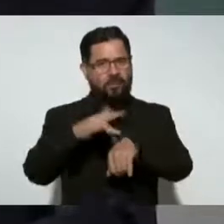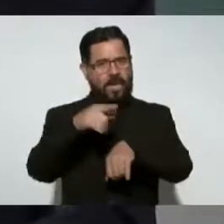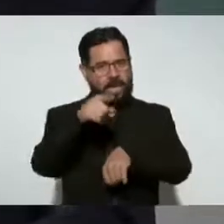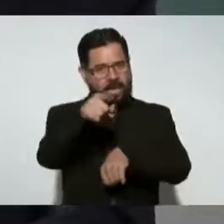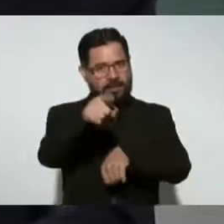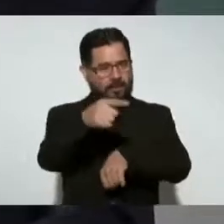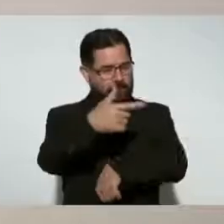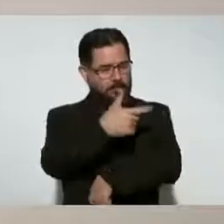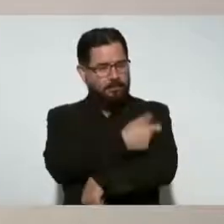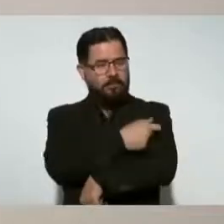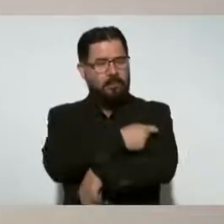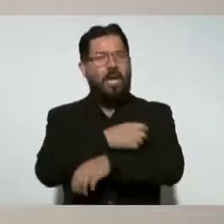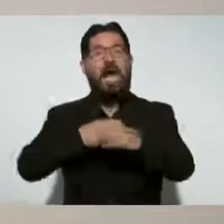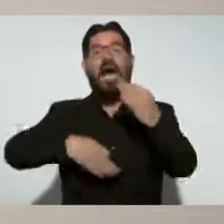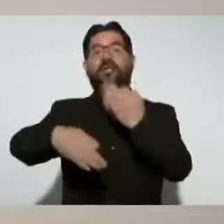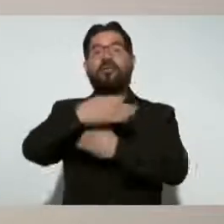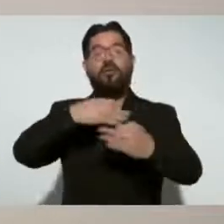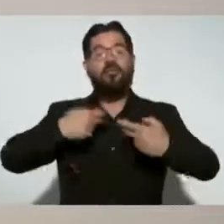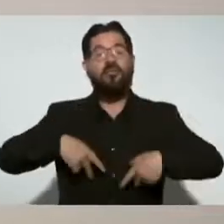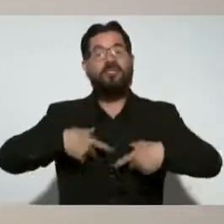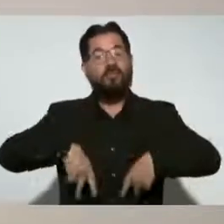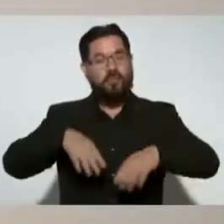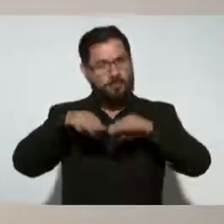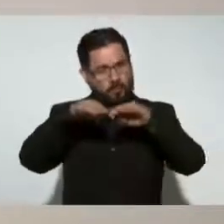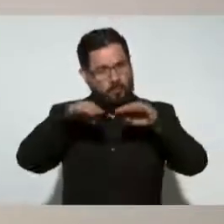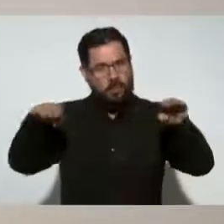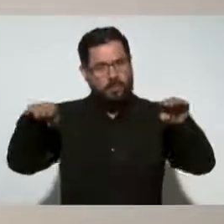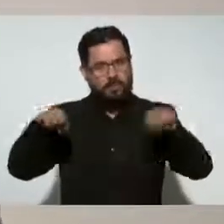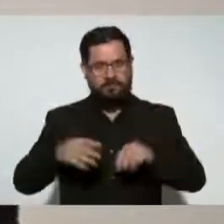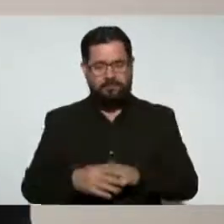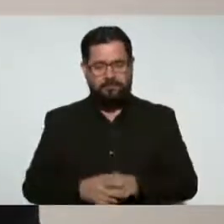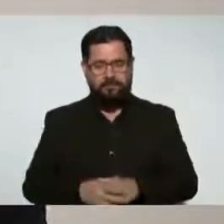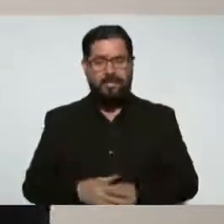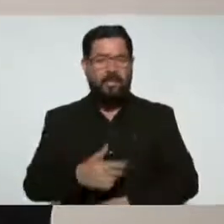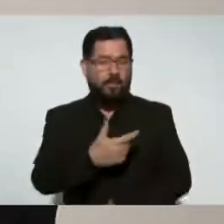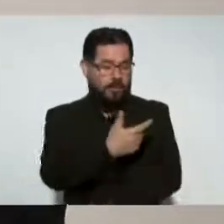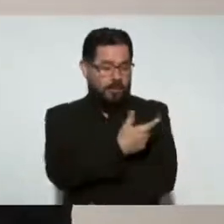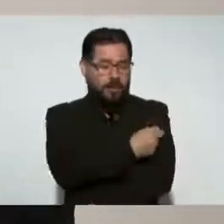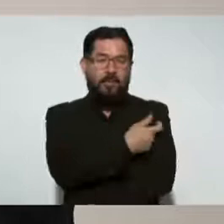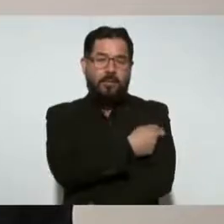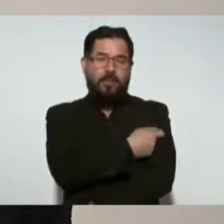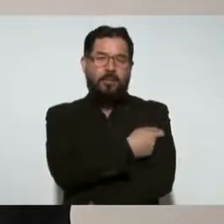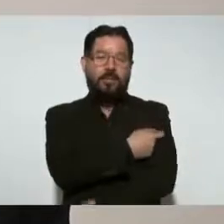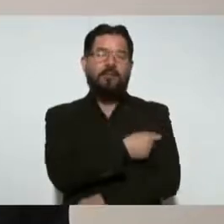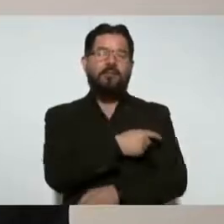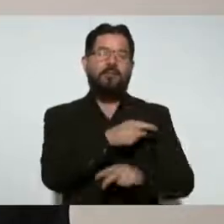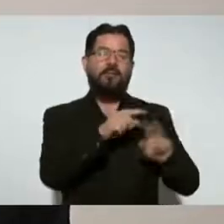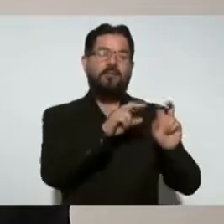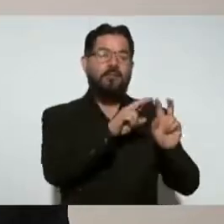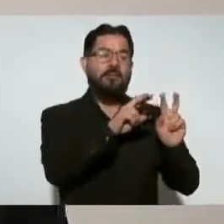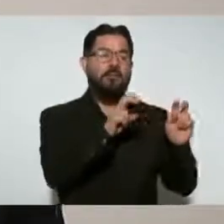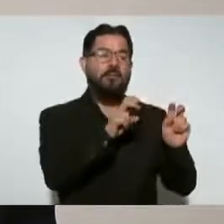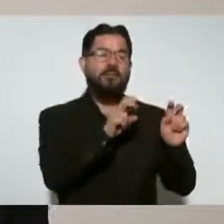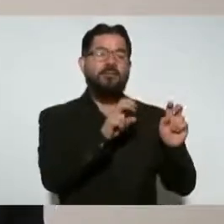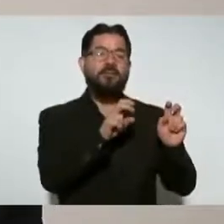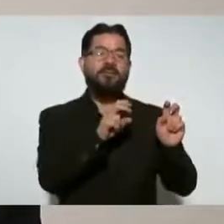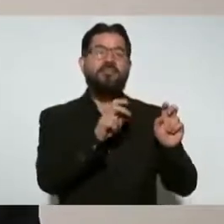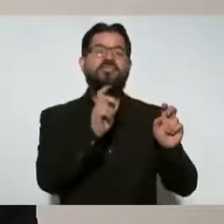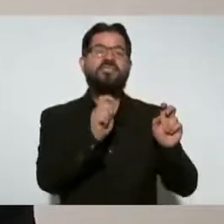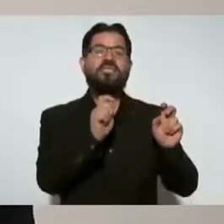todos, y es la vacuna de aplicación universal.